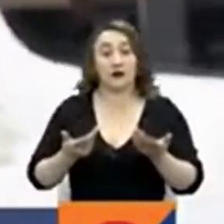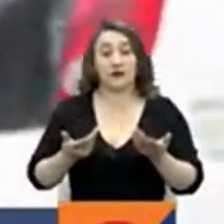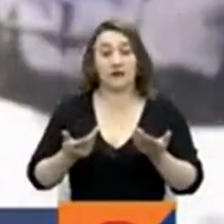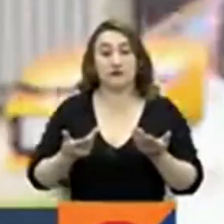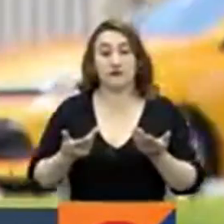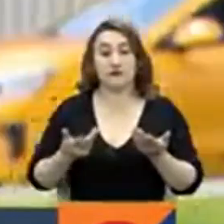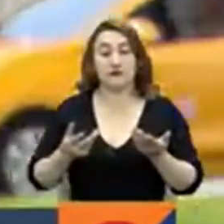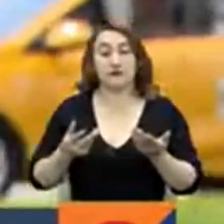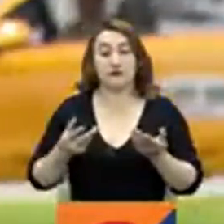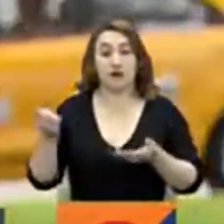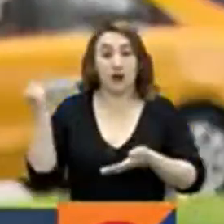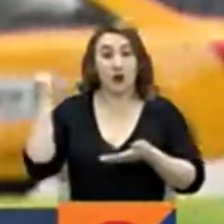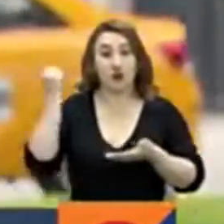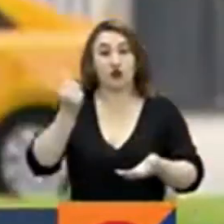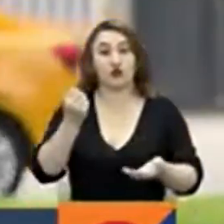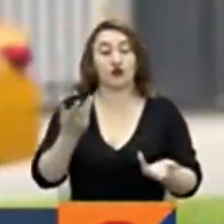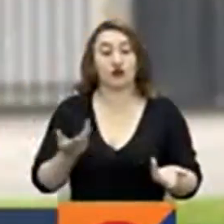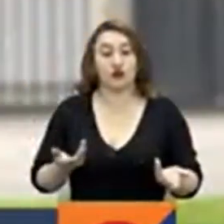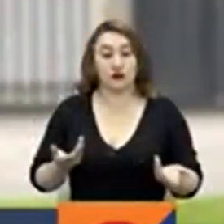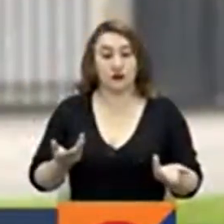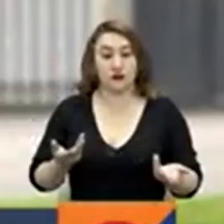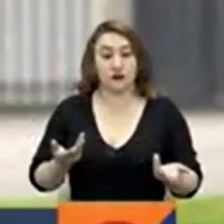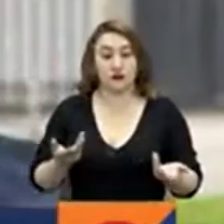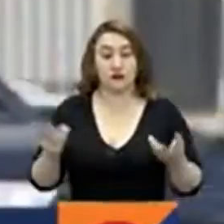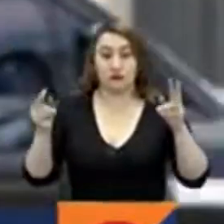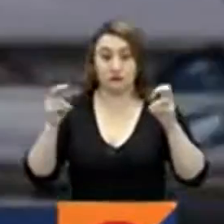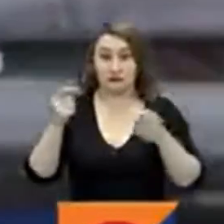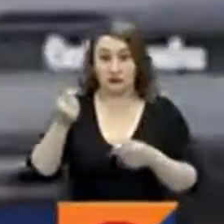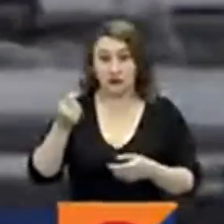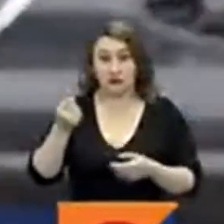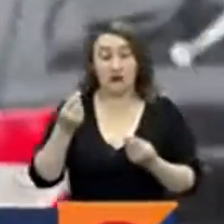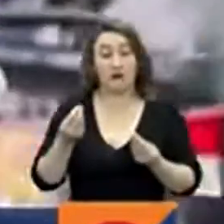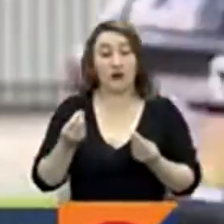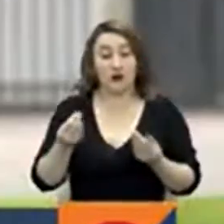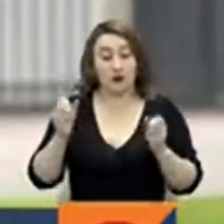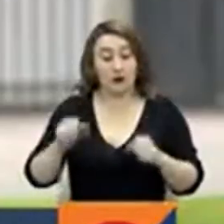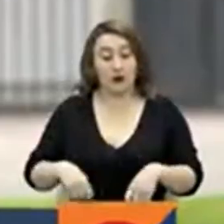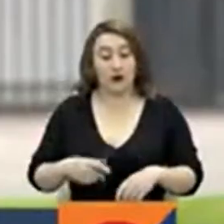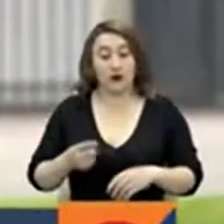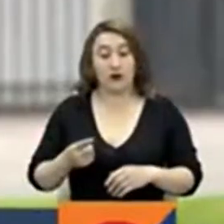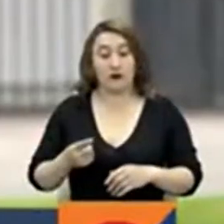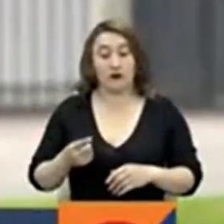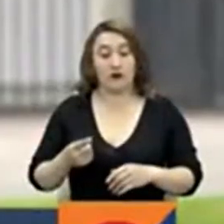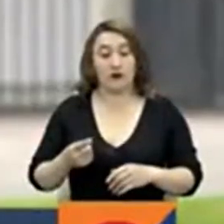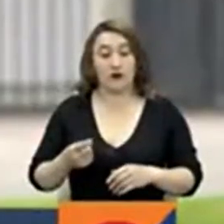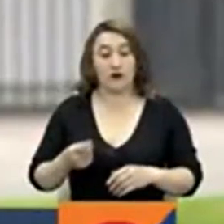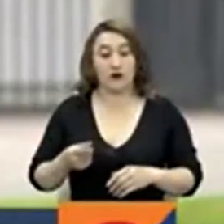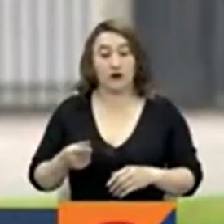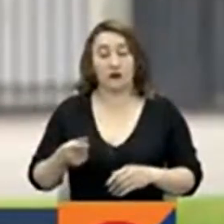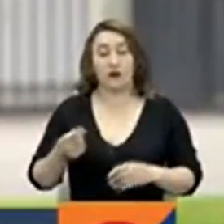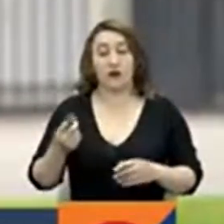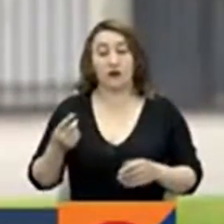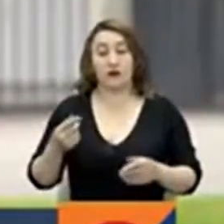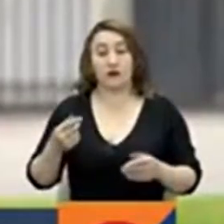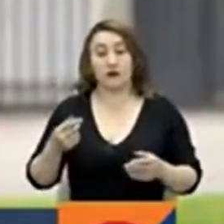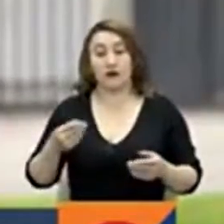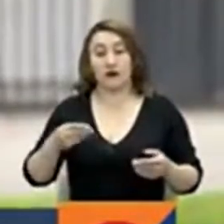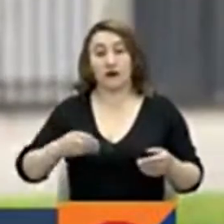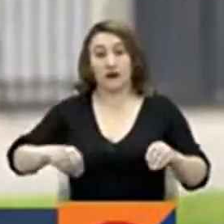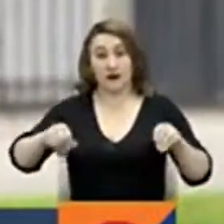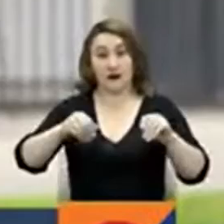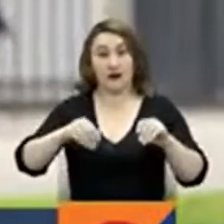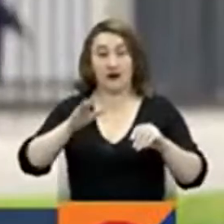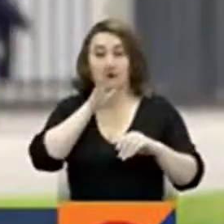de recursos del tema económico para que puedan convertir esas tierras y esas fincas en